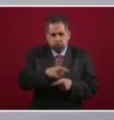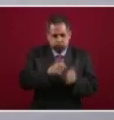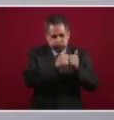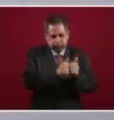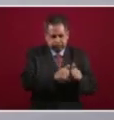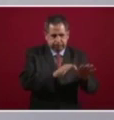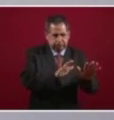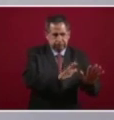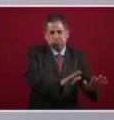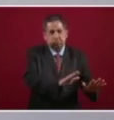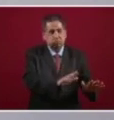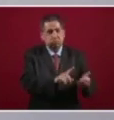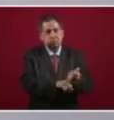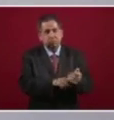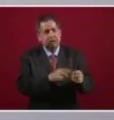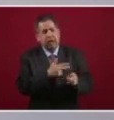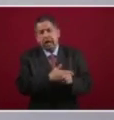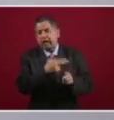Dejarlos ahí